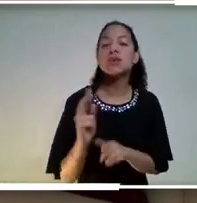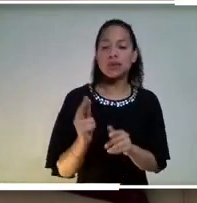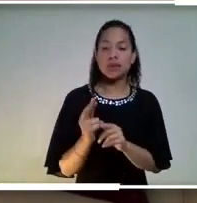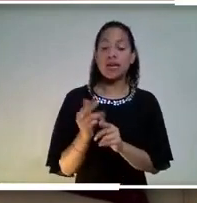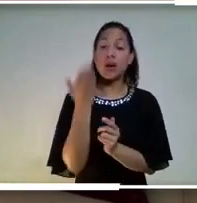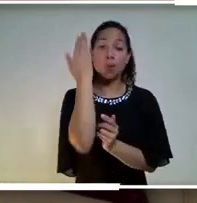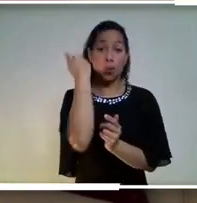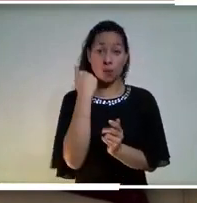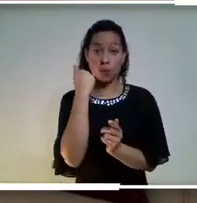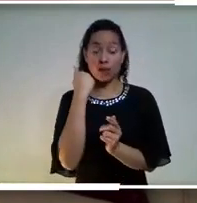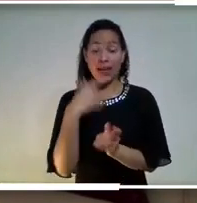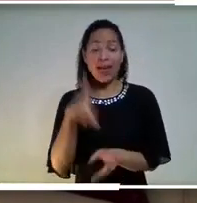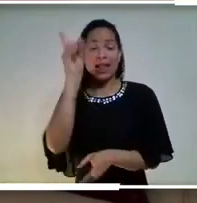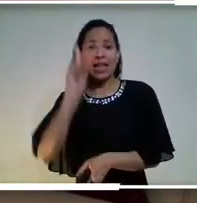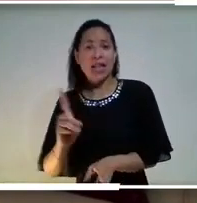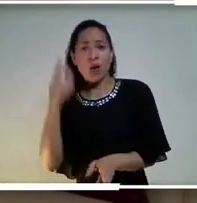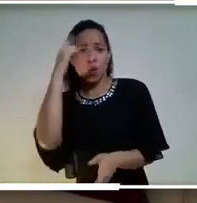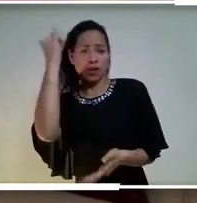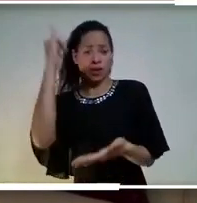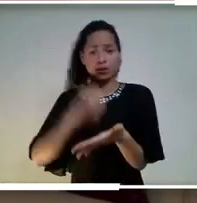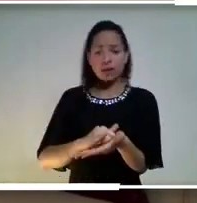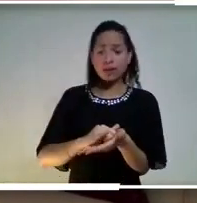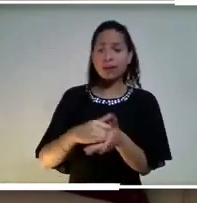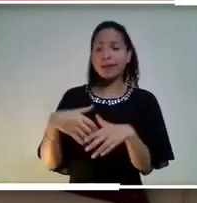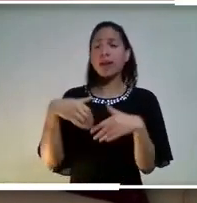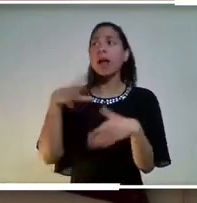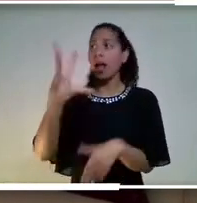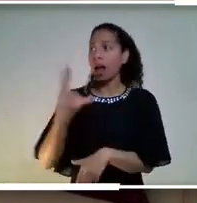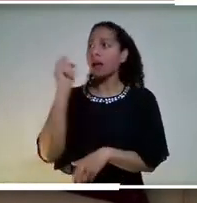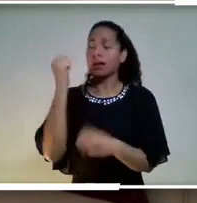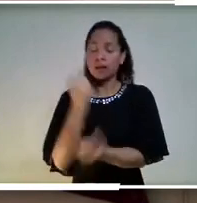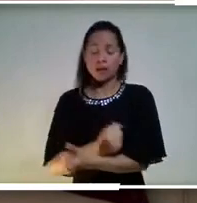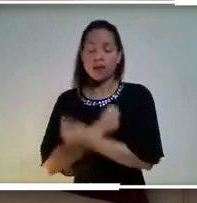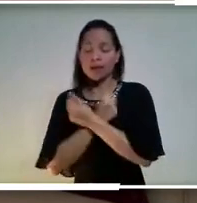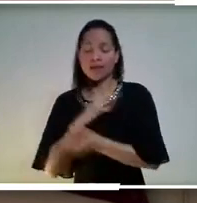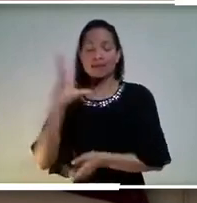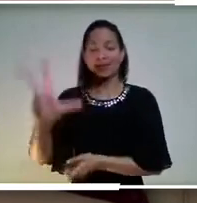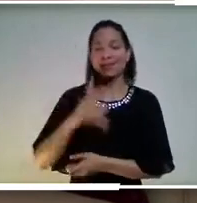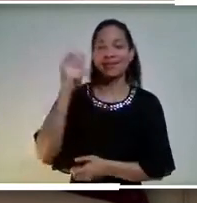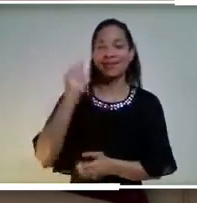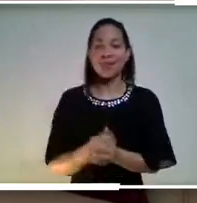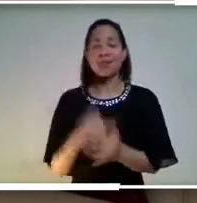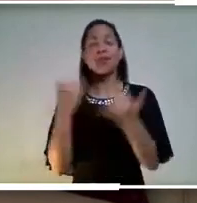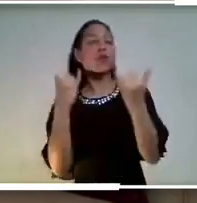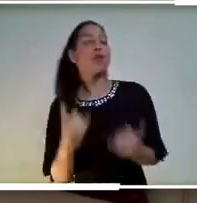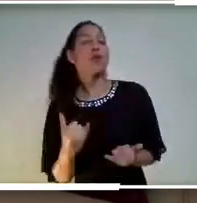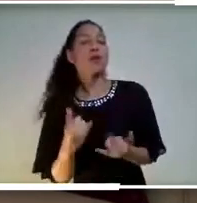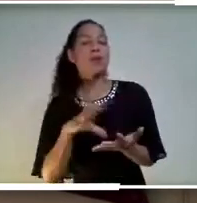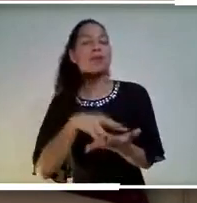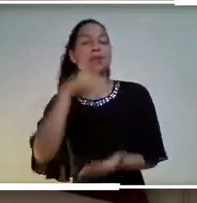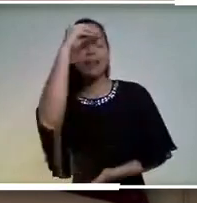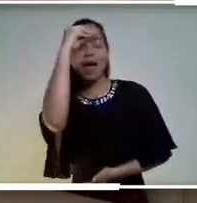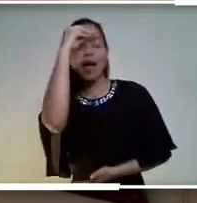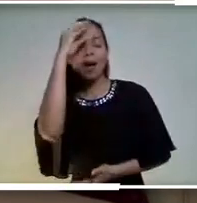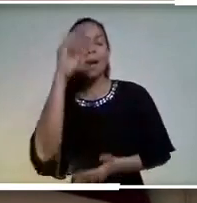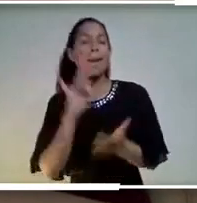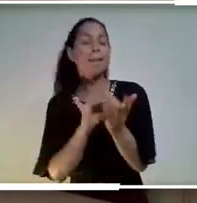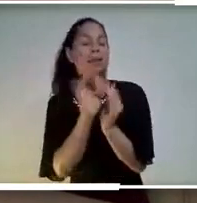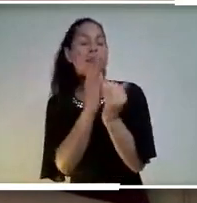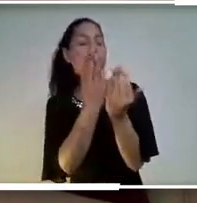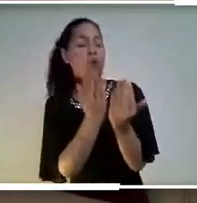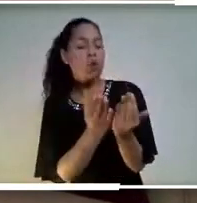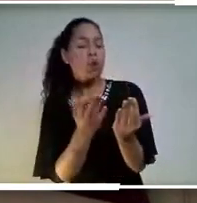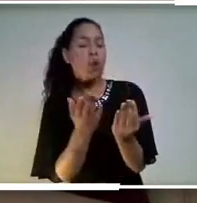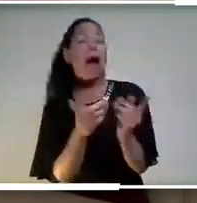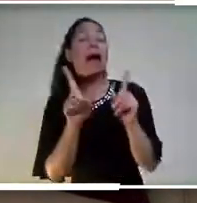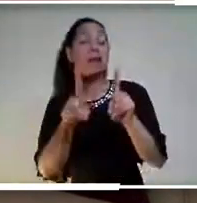y pertenecer a cristo hoy estudiaremos un tema muy especial y tendremos la oportunidad nuevamente de hacer nuestra decisión